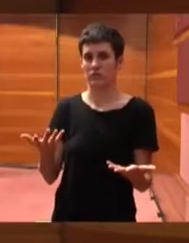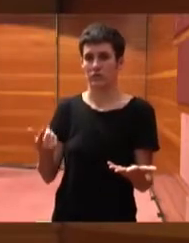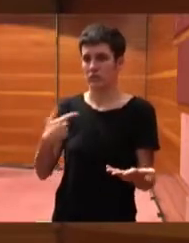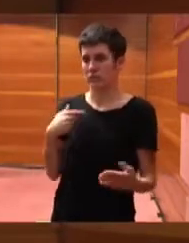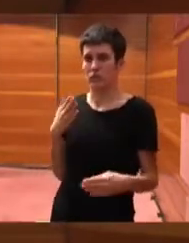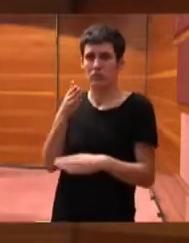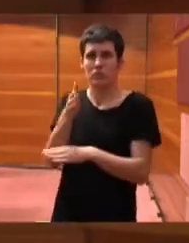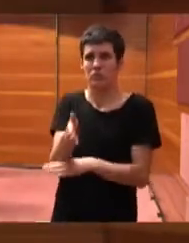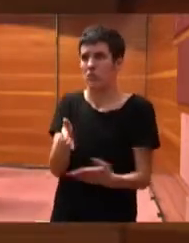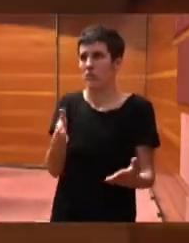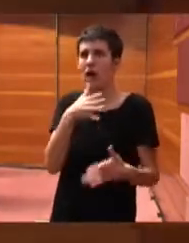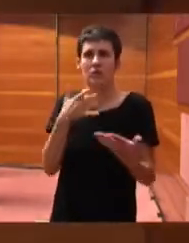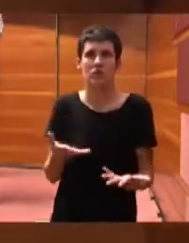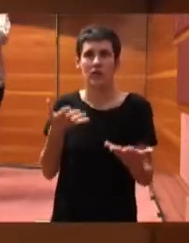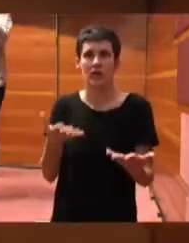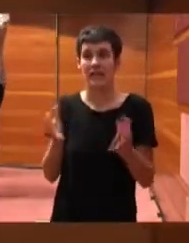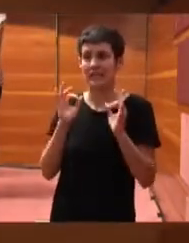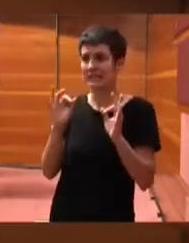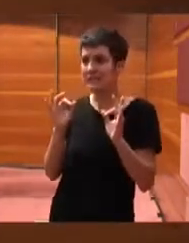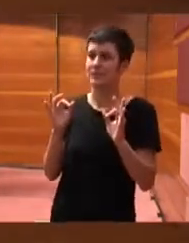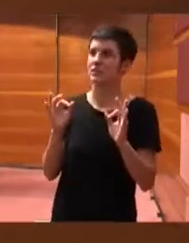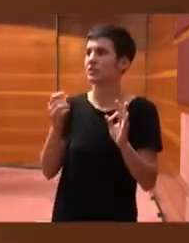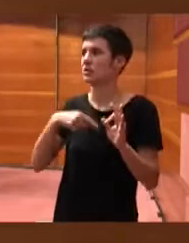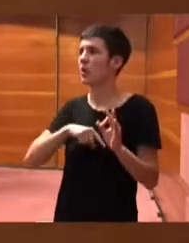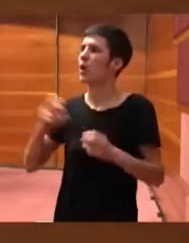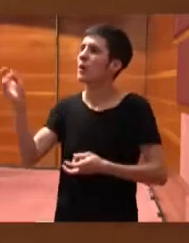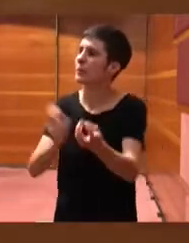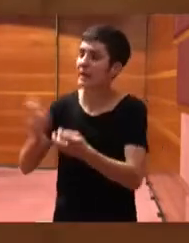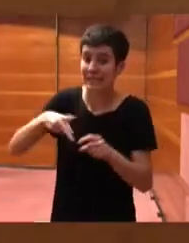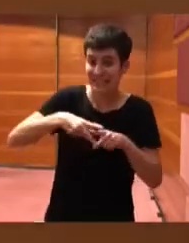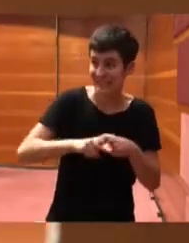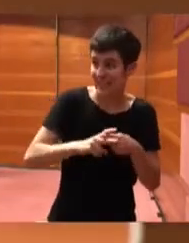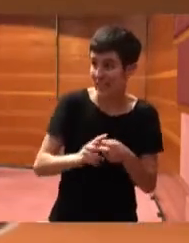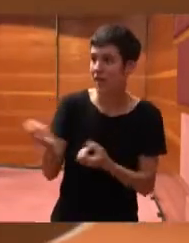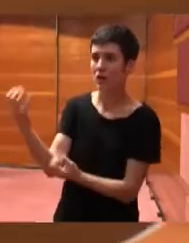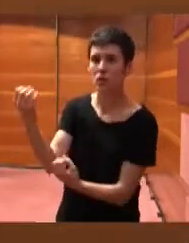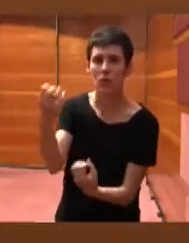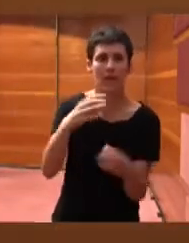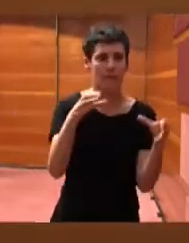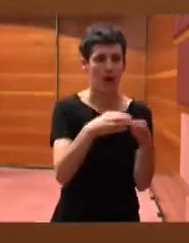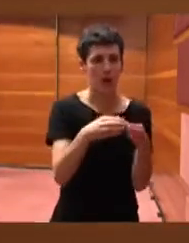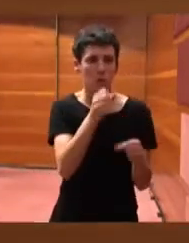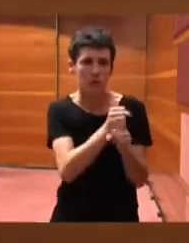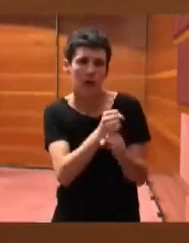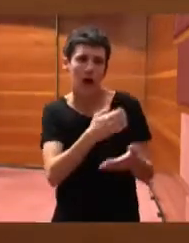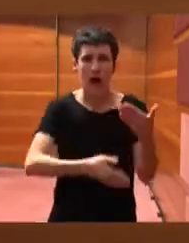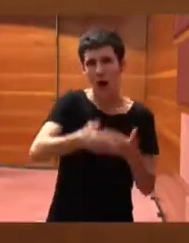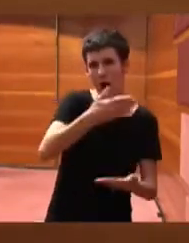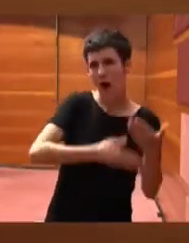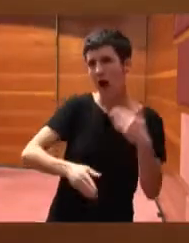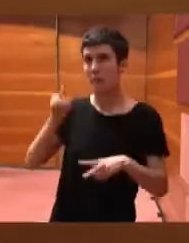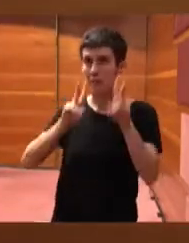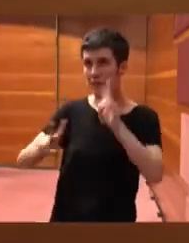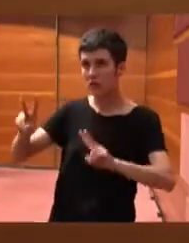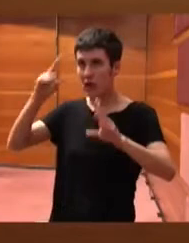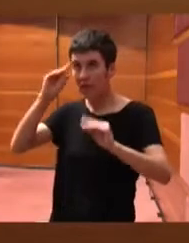La actualidad. Esto es lo que usamos, ¿no? Les centramos, les traemos a un taller, nos dicen las cosas, hacemos focus group, talleres de design thinking, tal.